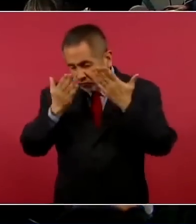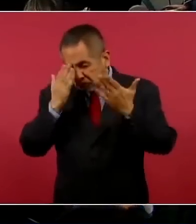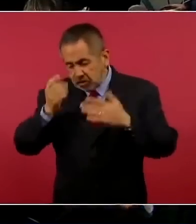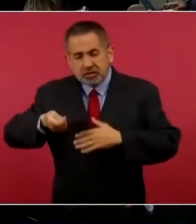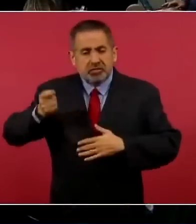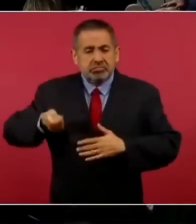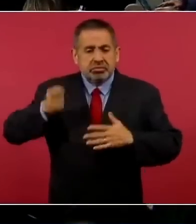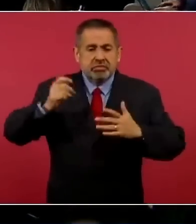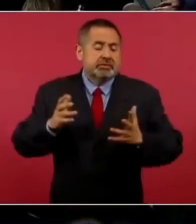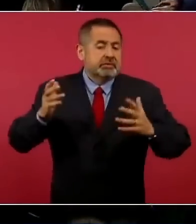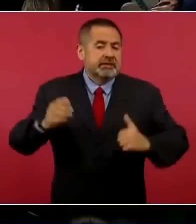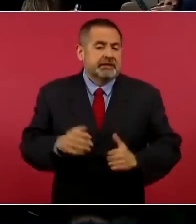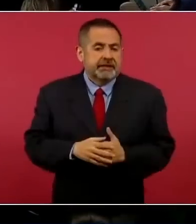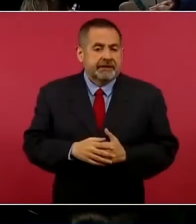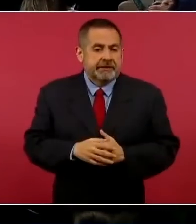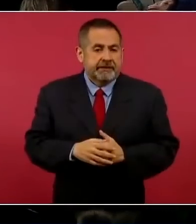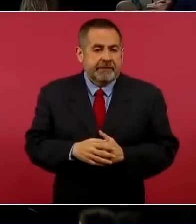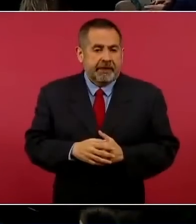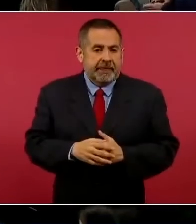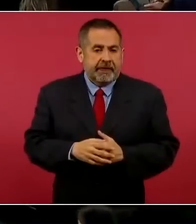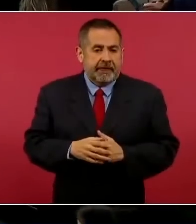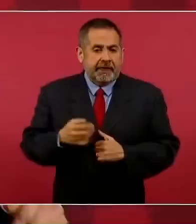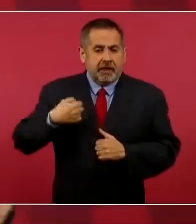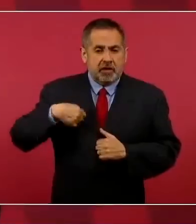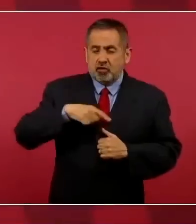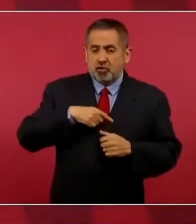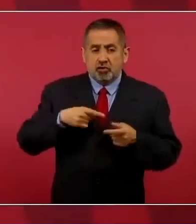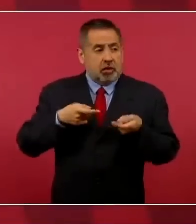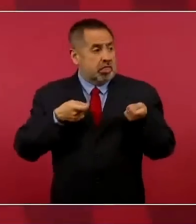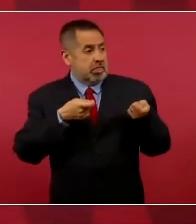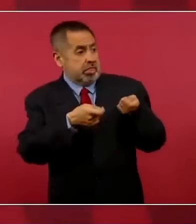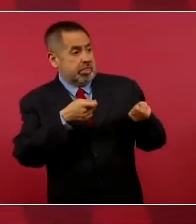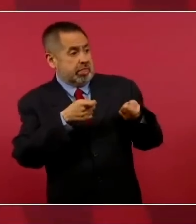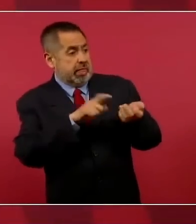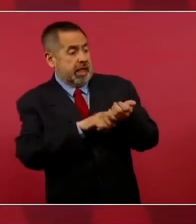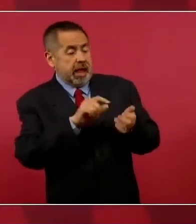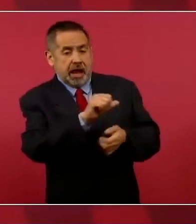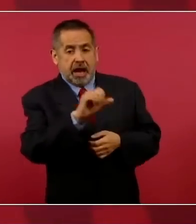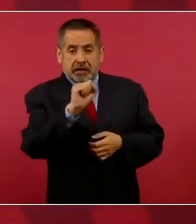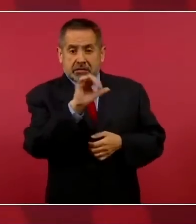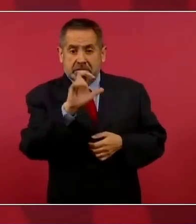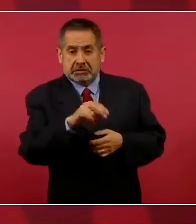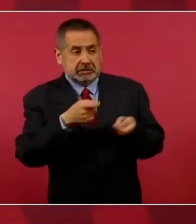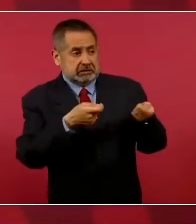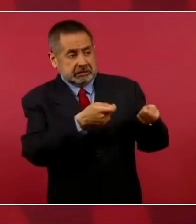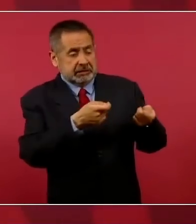¿Y nosotros dominamos el Poder Judicial como era antes? No.